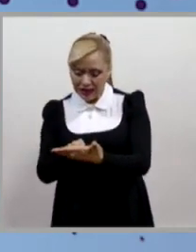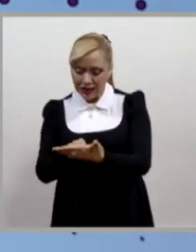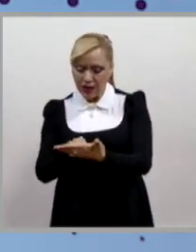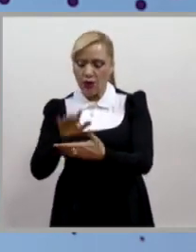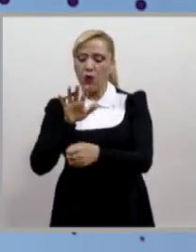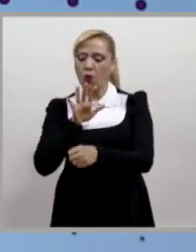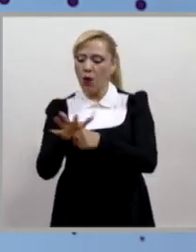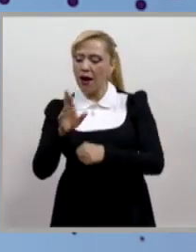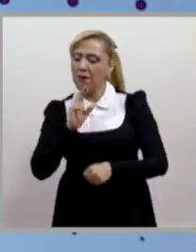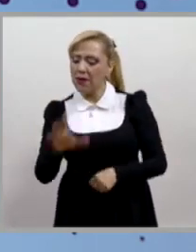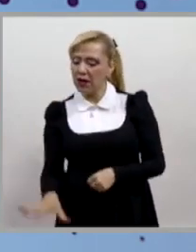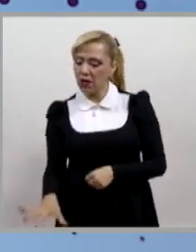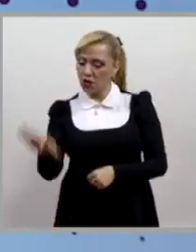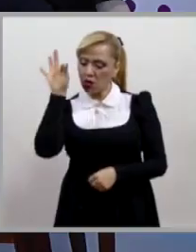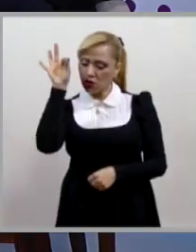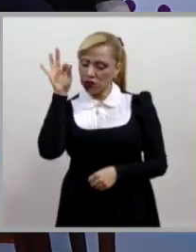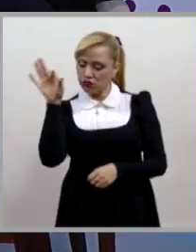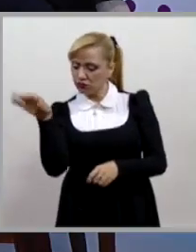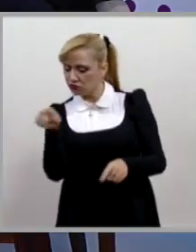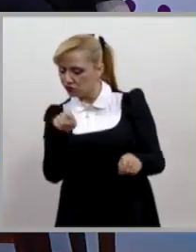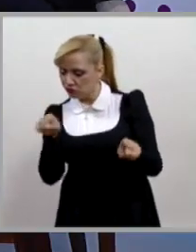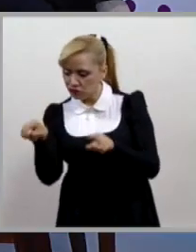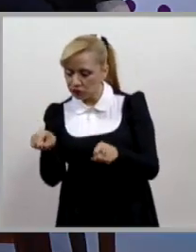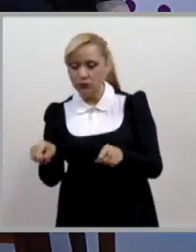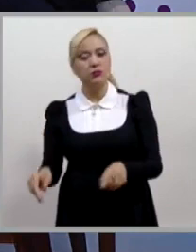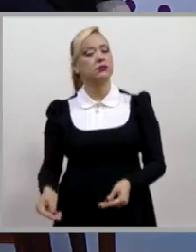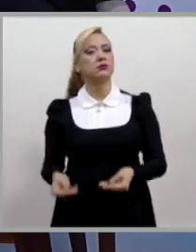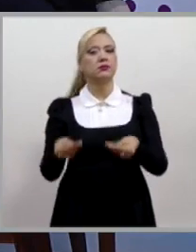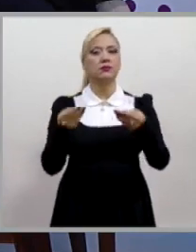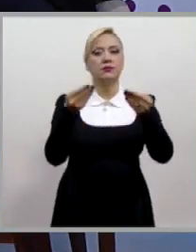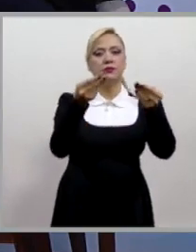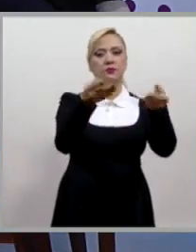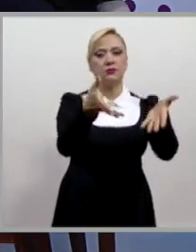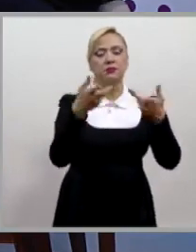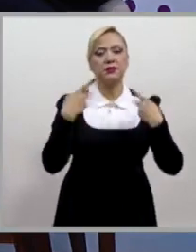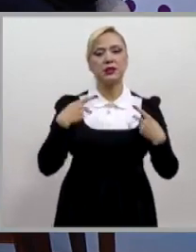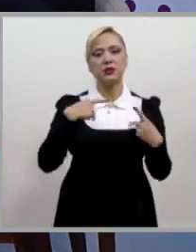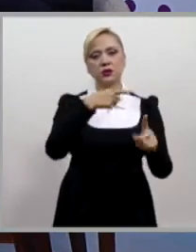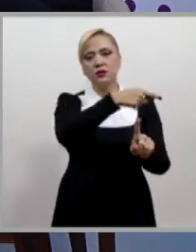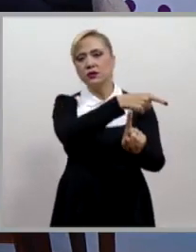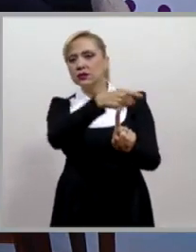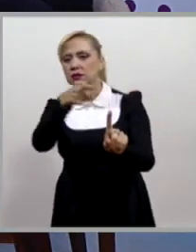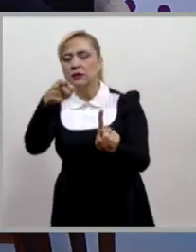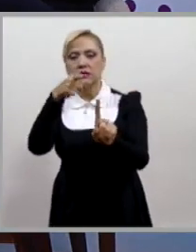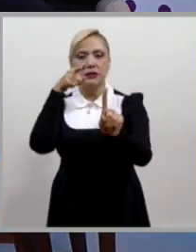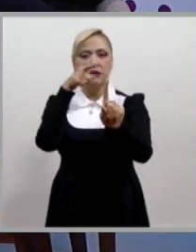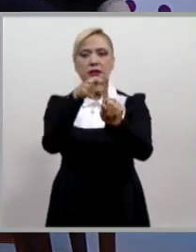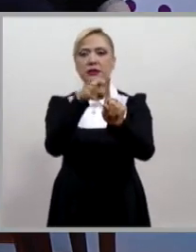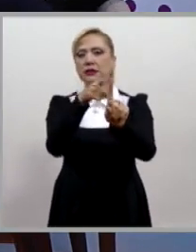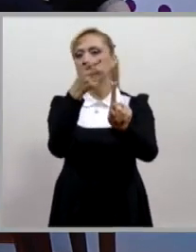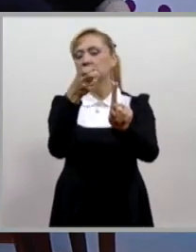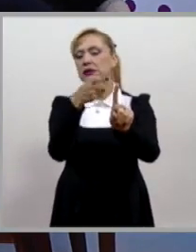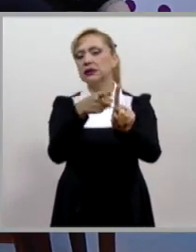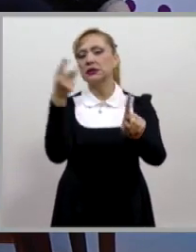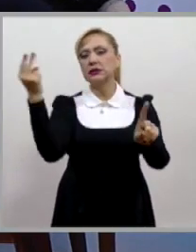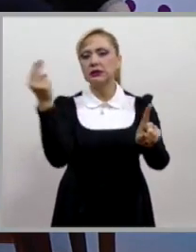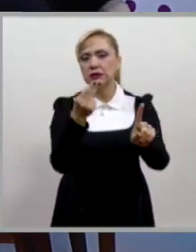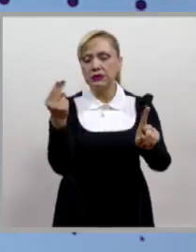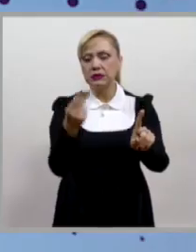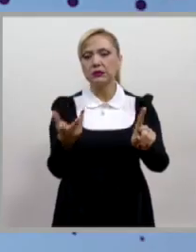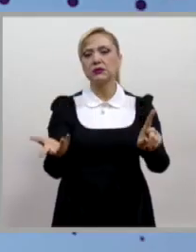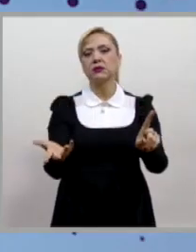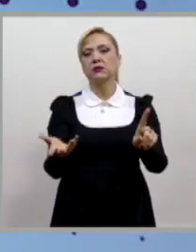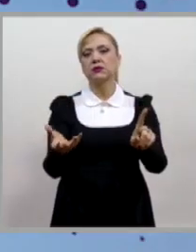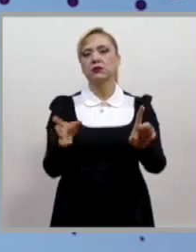el cumplimiento del derecho en el código de principios implica llegar a lo que muchas personas, algunos casos con una crítica negativa